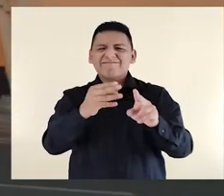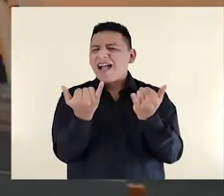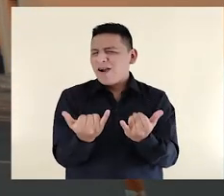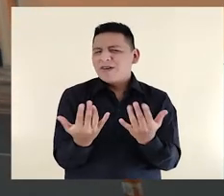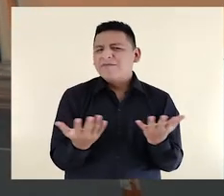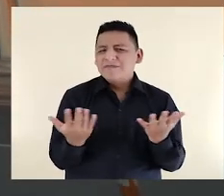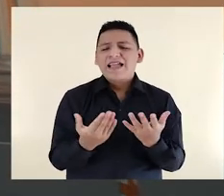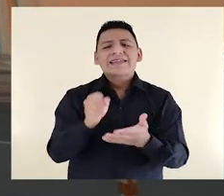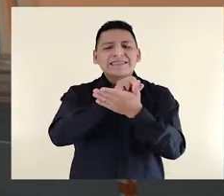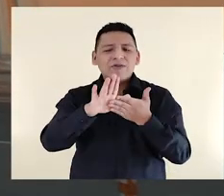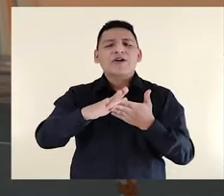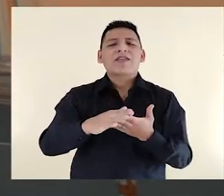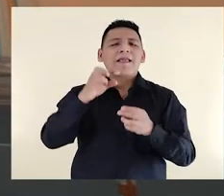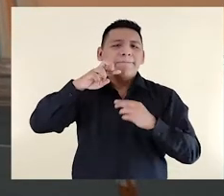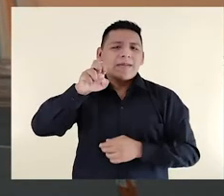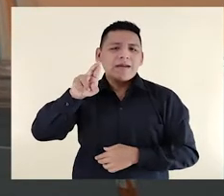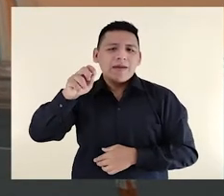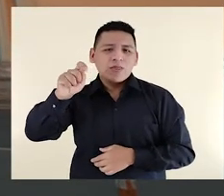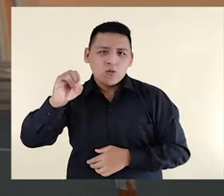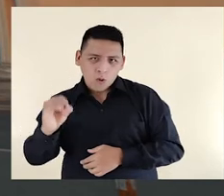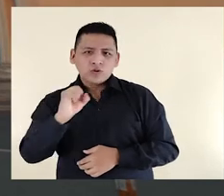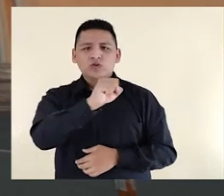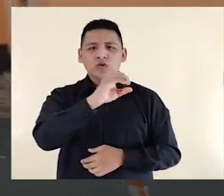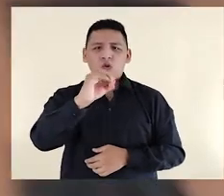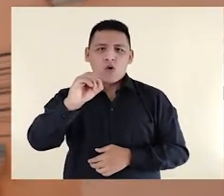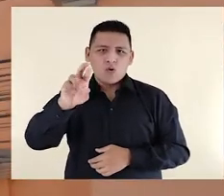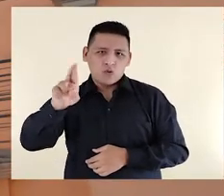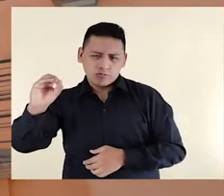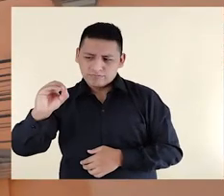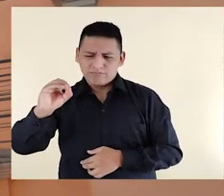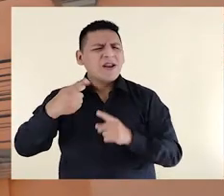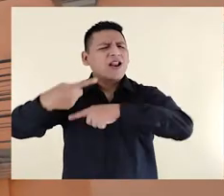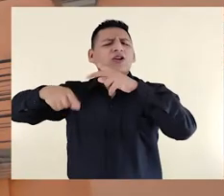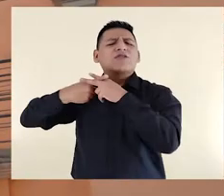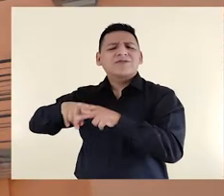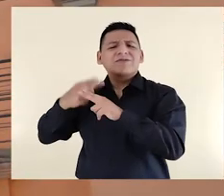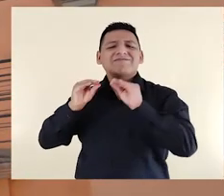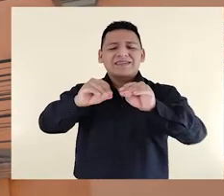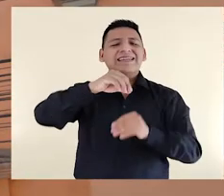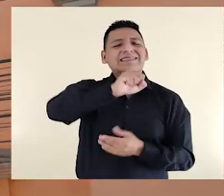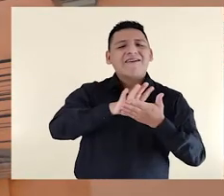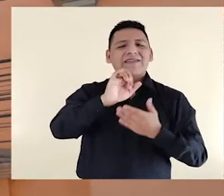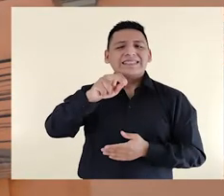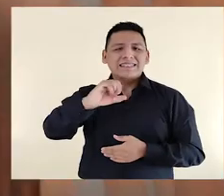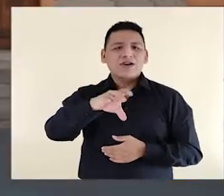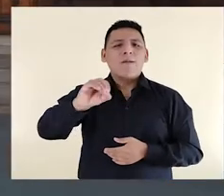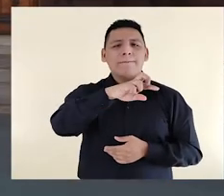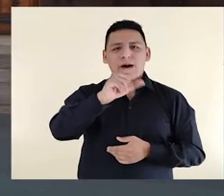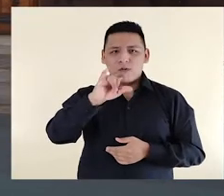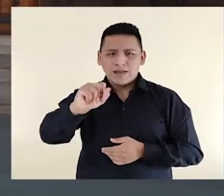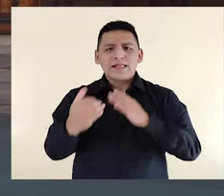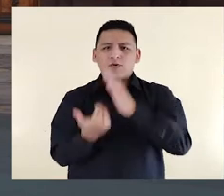iglesia se llama actualmente Santuario del Perpetuo Socorro, pero originalmente se llamó San Francisco de Paula el